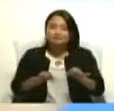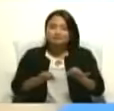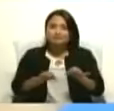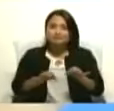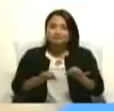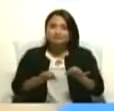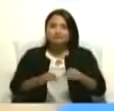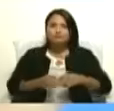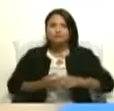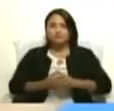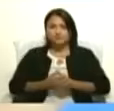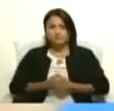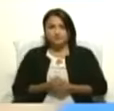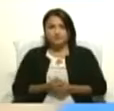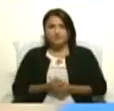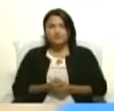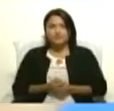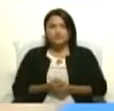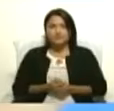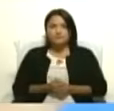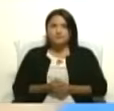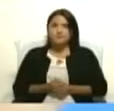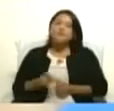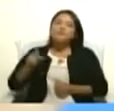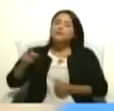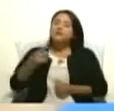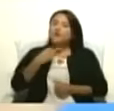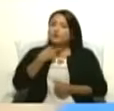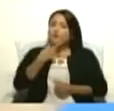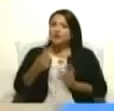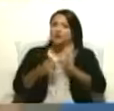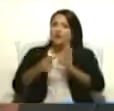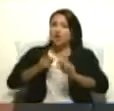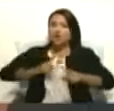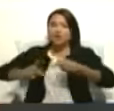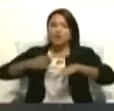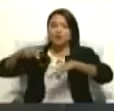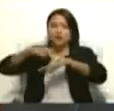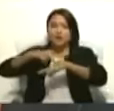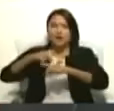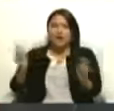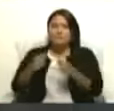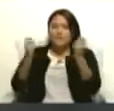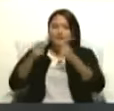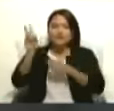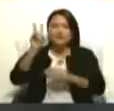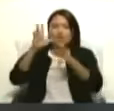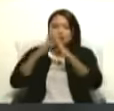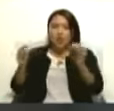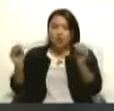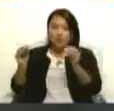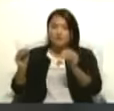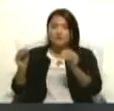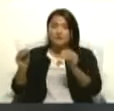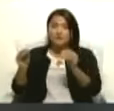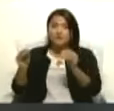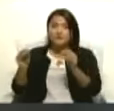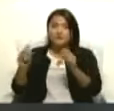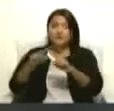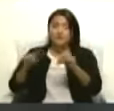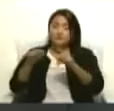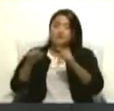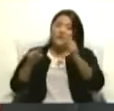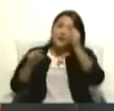este Bueno usted está en su rol ahora de Vocero coordinador Nacional del de la campaña pero esto